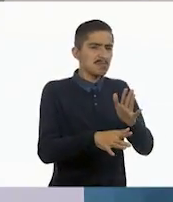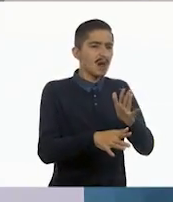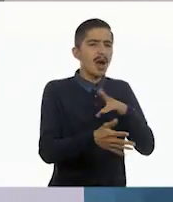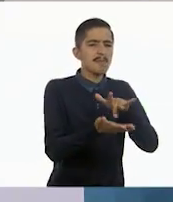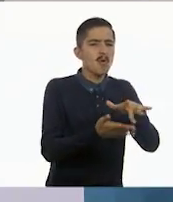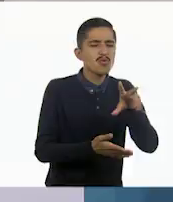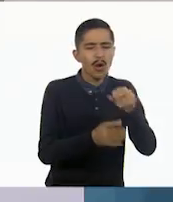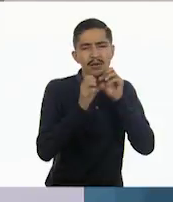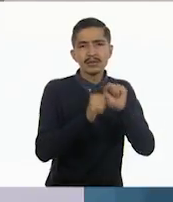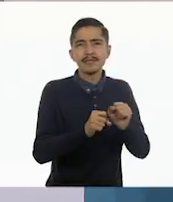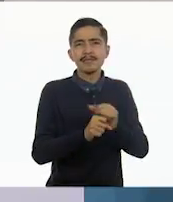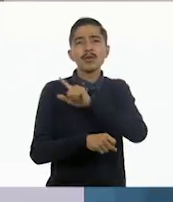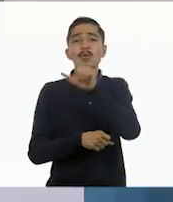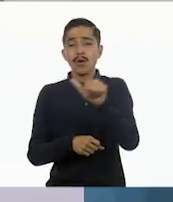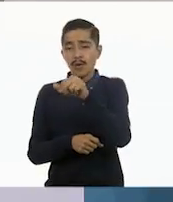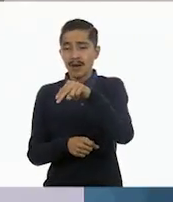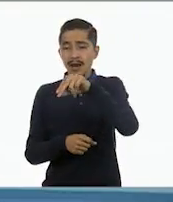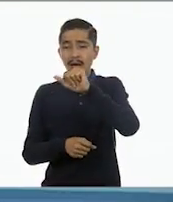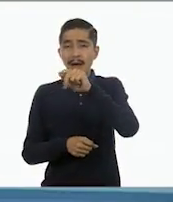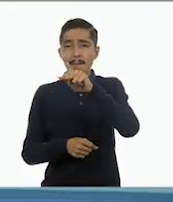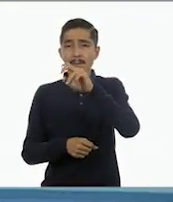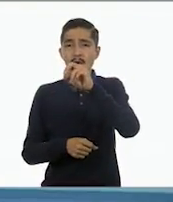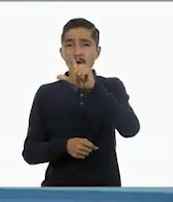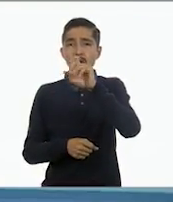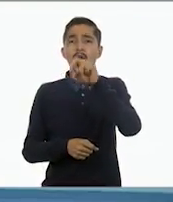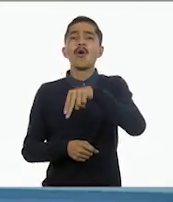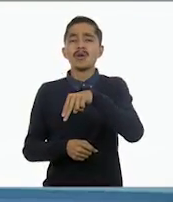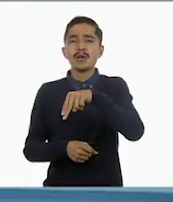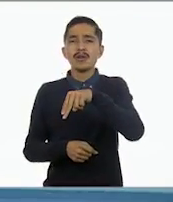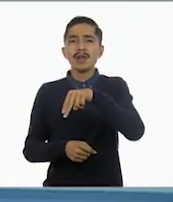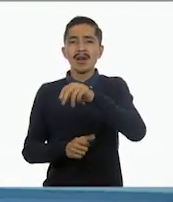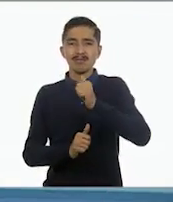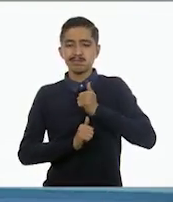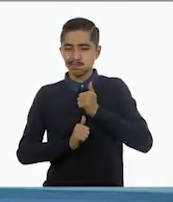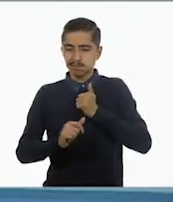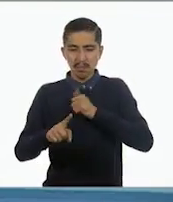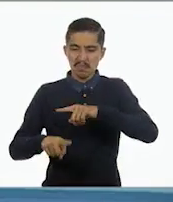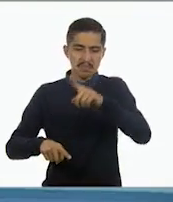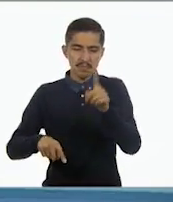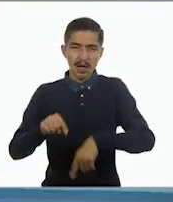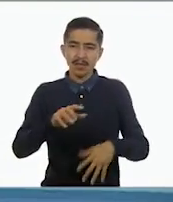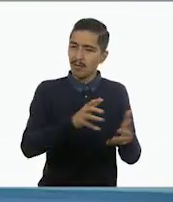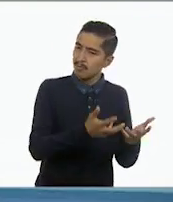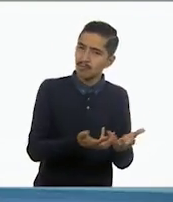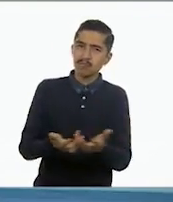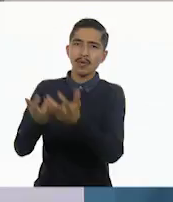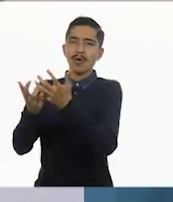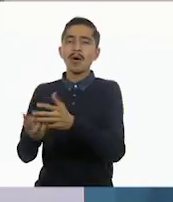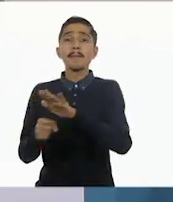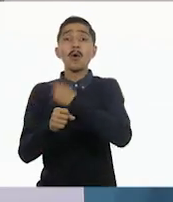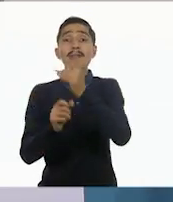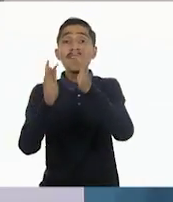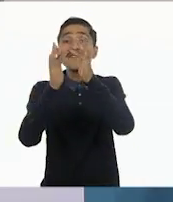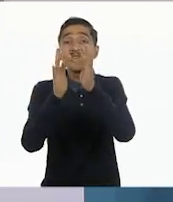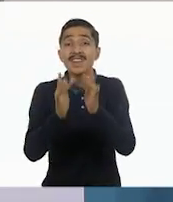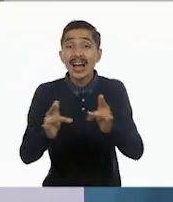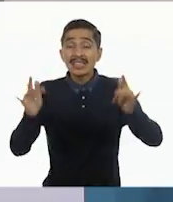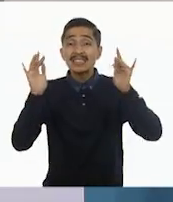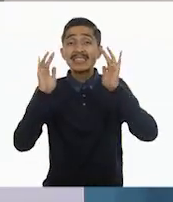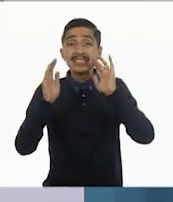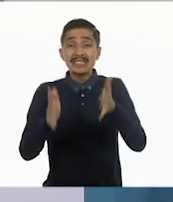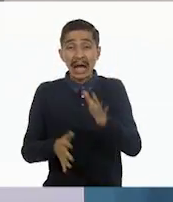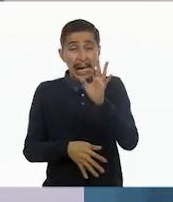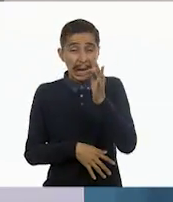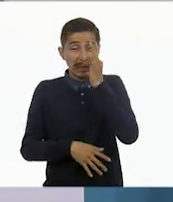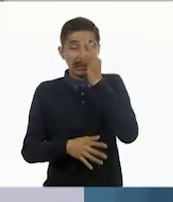llegó cuando Napoleón se llevó a sus fuerzas del ejército. Esto sucedió porque Francia estaba a punto de entrar en una gran